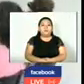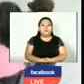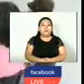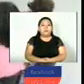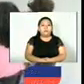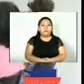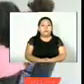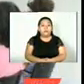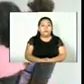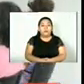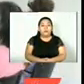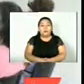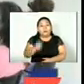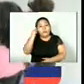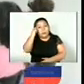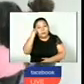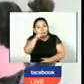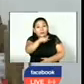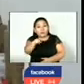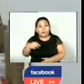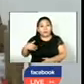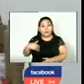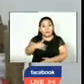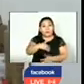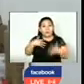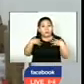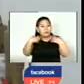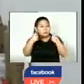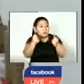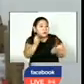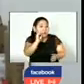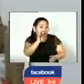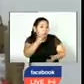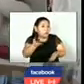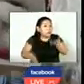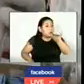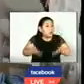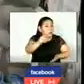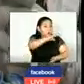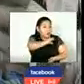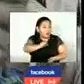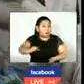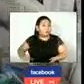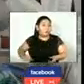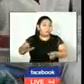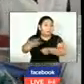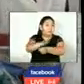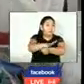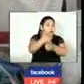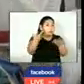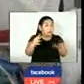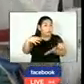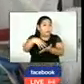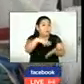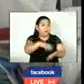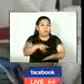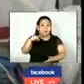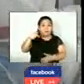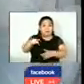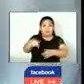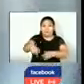De acuerdo a las estimaciones del Ministerio de Salud, El Salvador podría alcanzar la inmunidad de rebaño a finales de 2021.